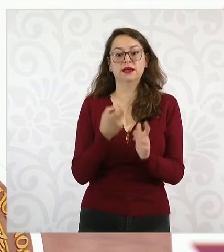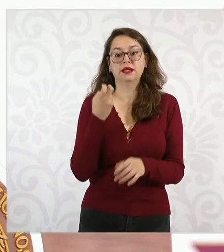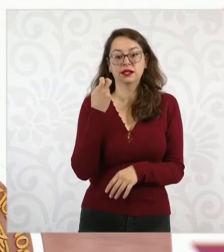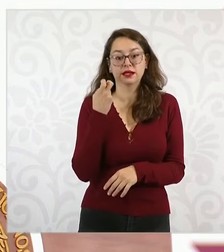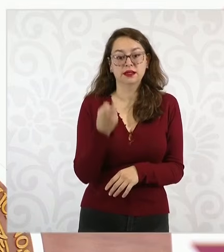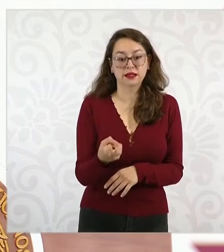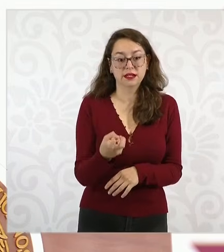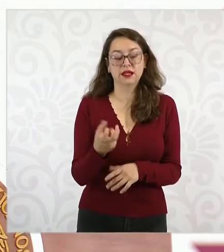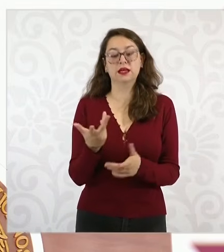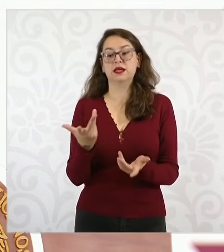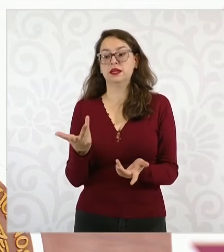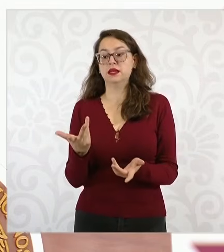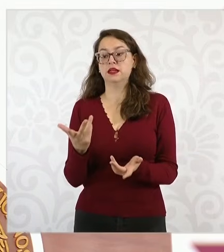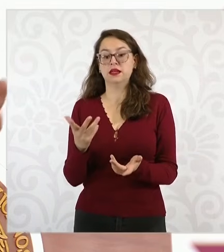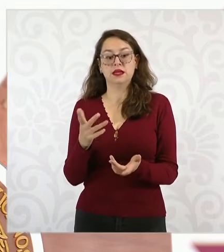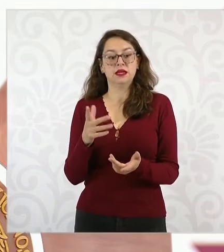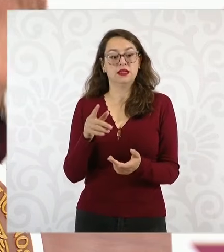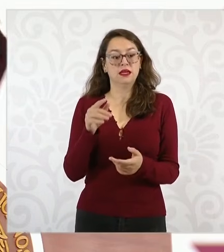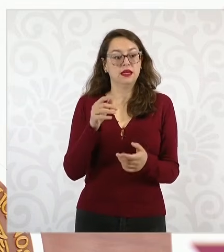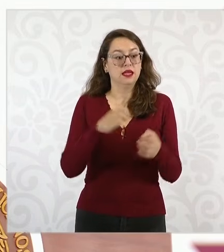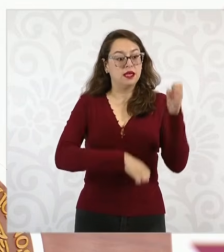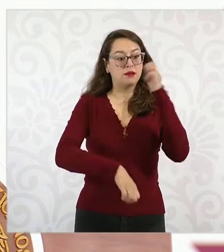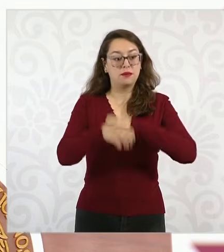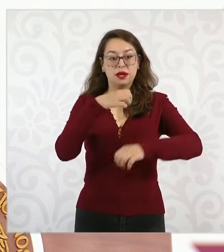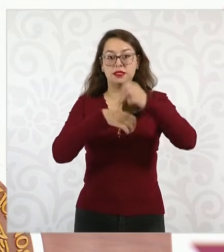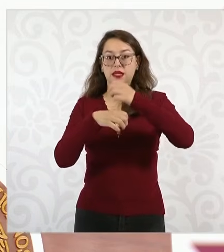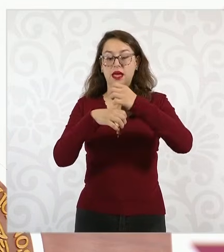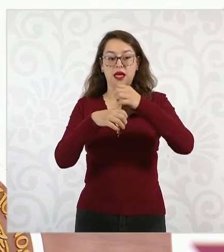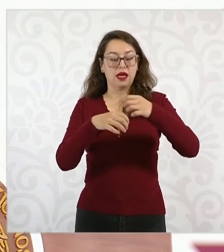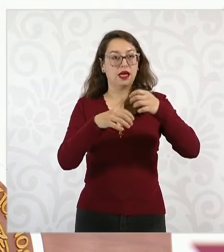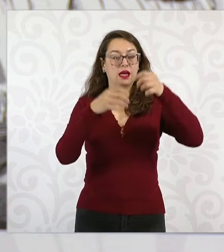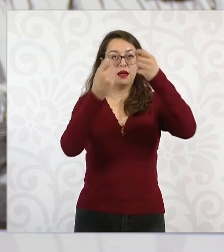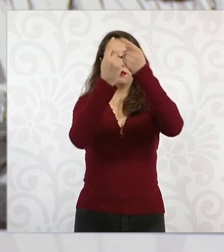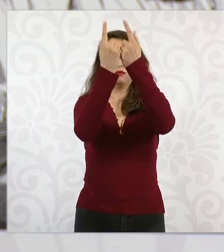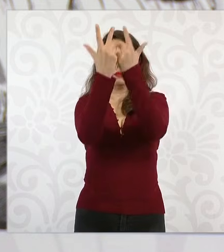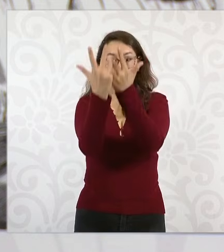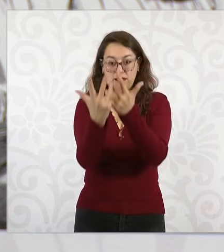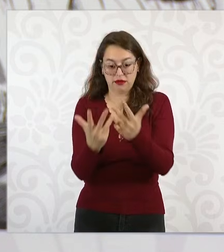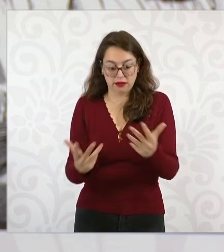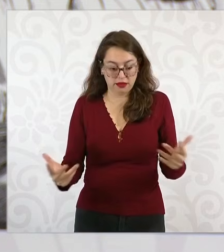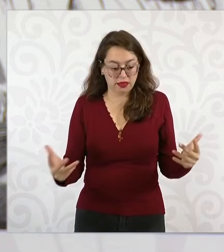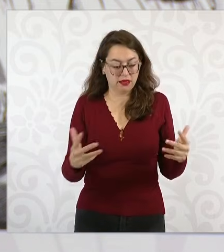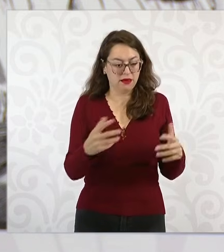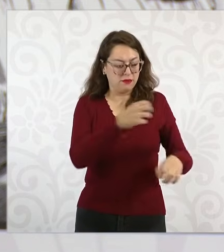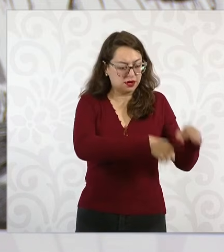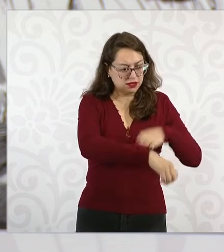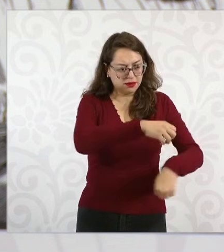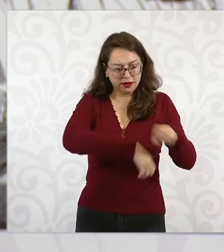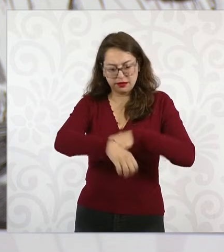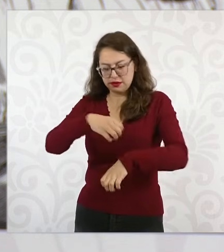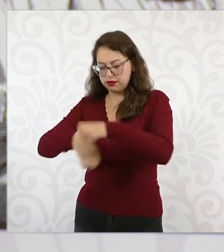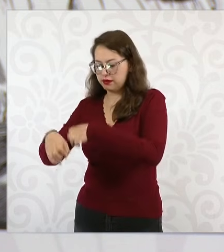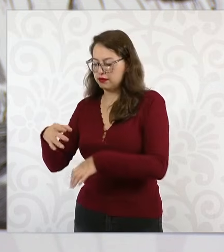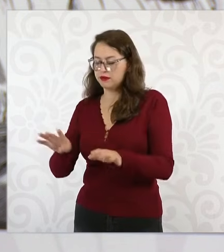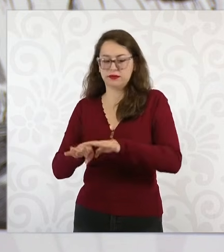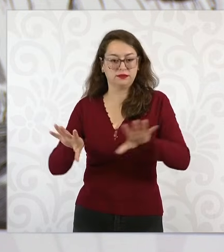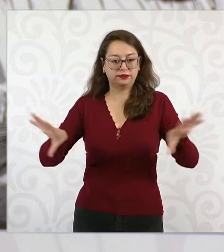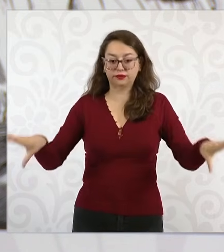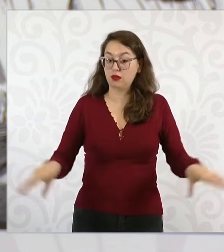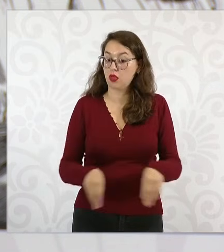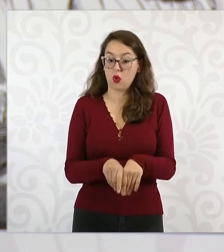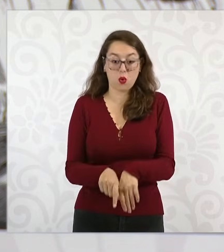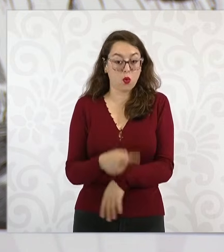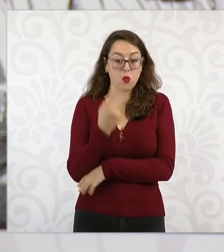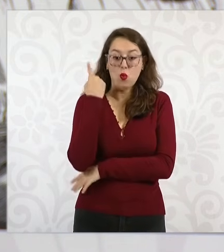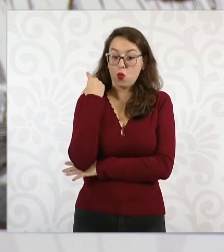subsidiarias, empresitas dentro de una empresa, recuperara de nuevo su integración vertical. Entonces,